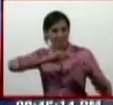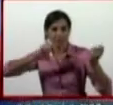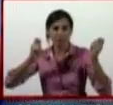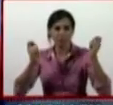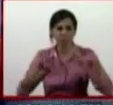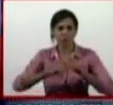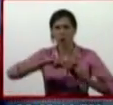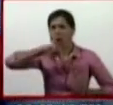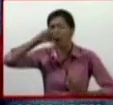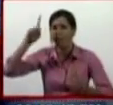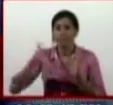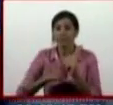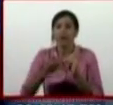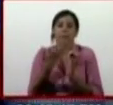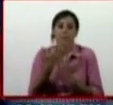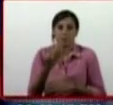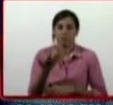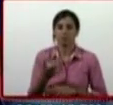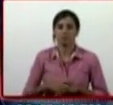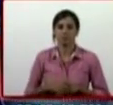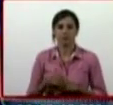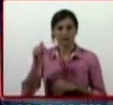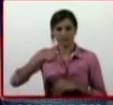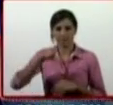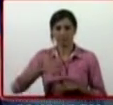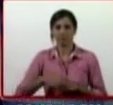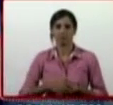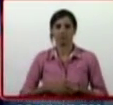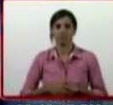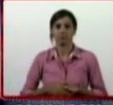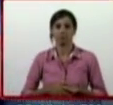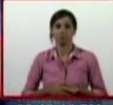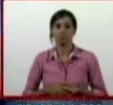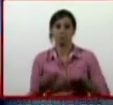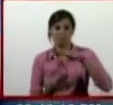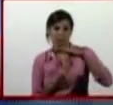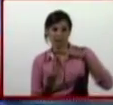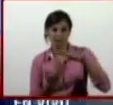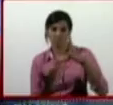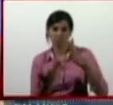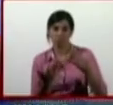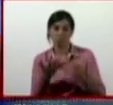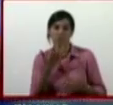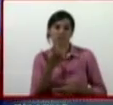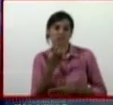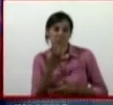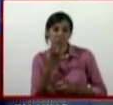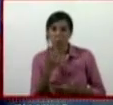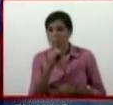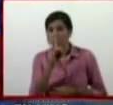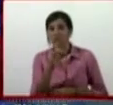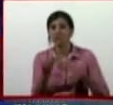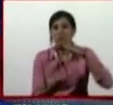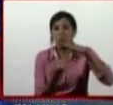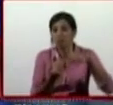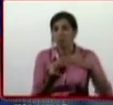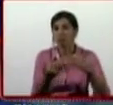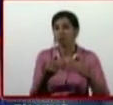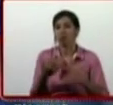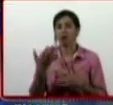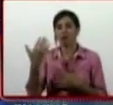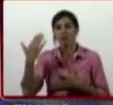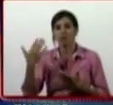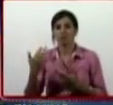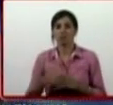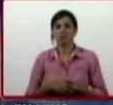total. Nosotros por lo menos pasamos aquí de ser básico, que era una institución donde prácticamente